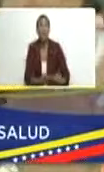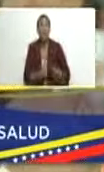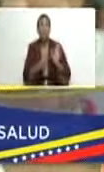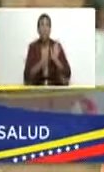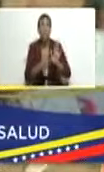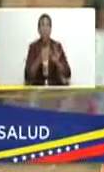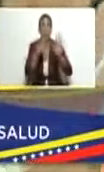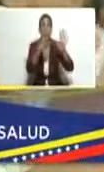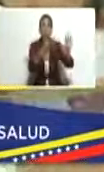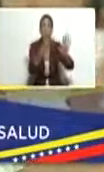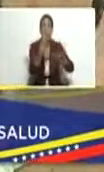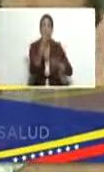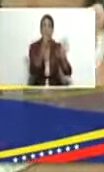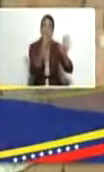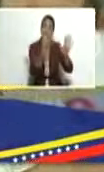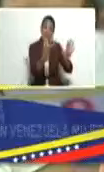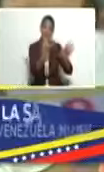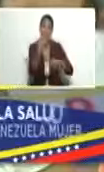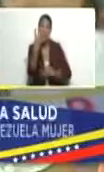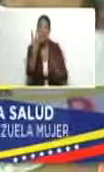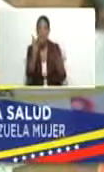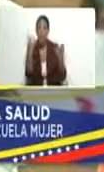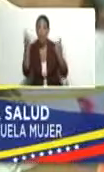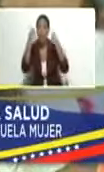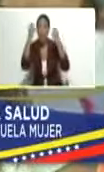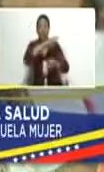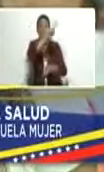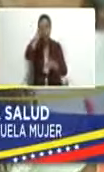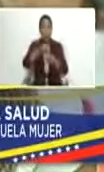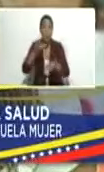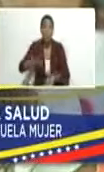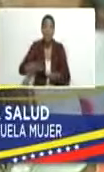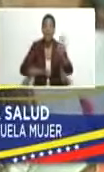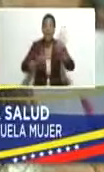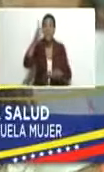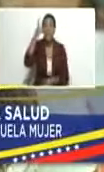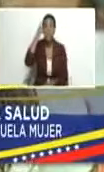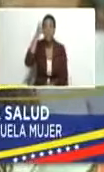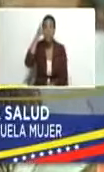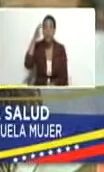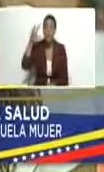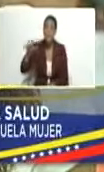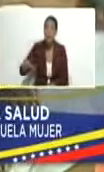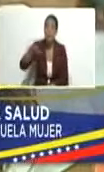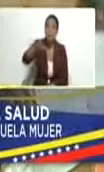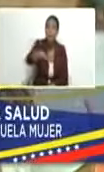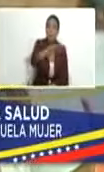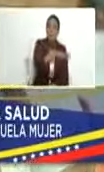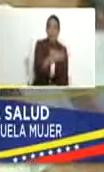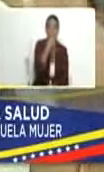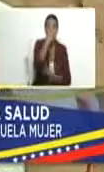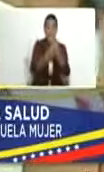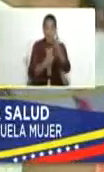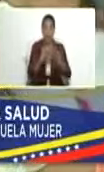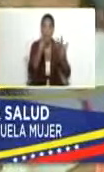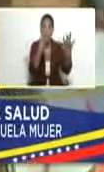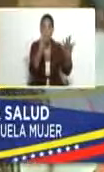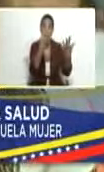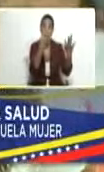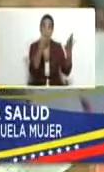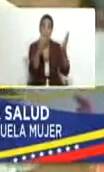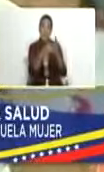realizado 89 jornadas a nivel nacional. Cada 15 días en el territorio se han visitado